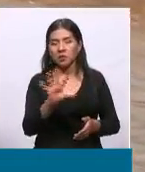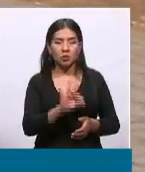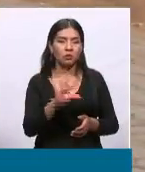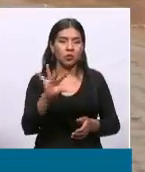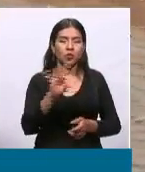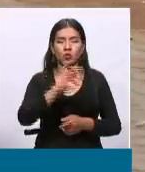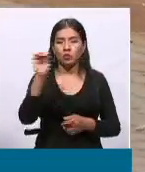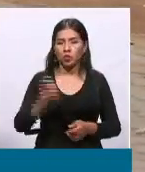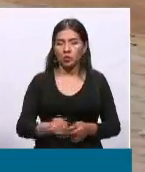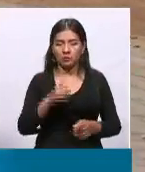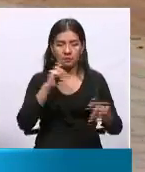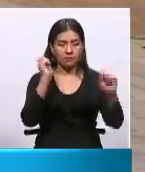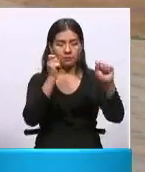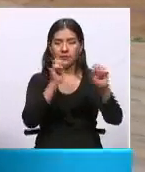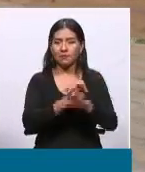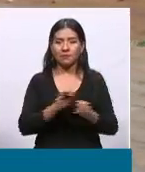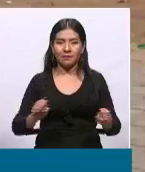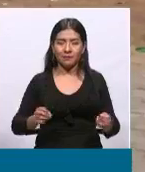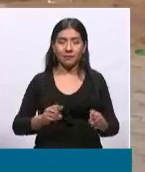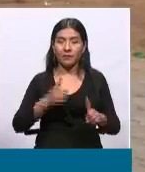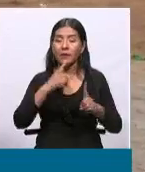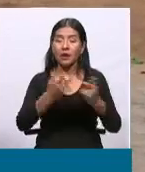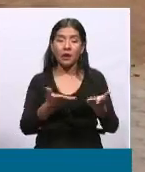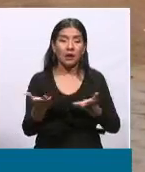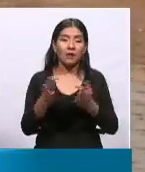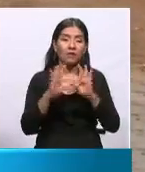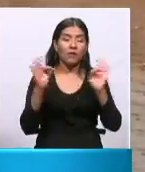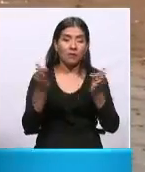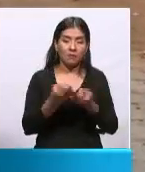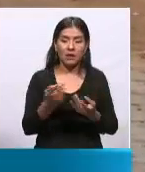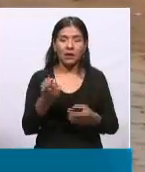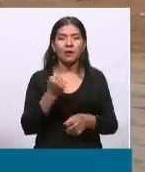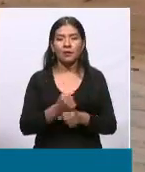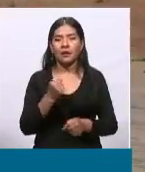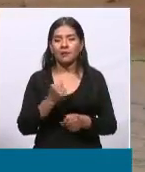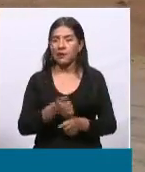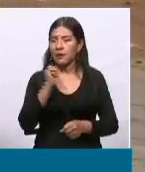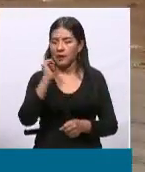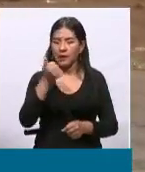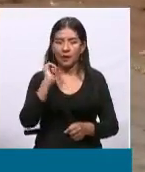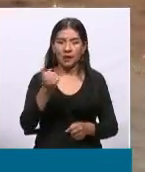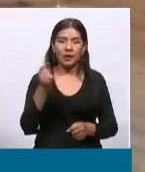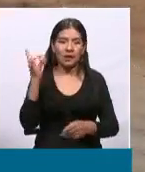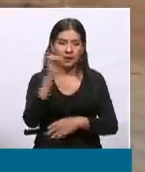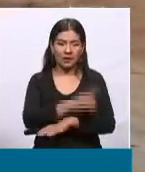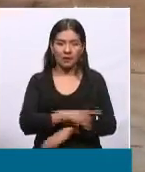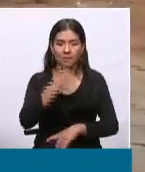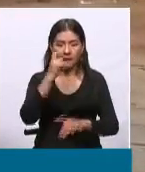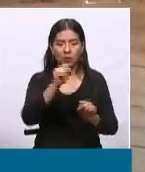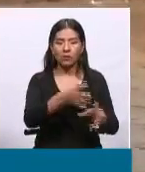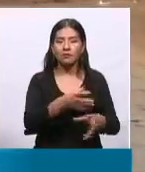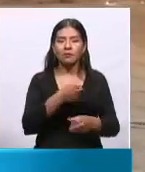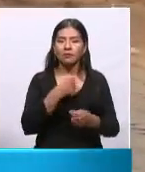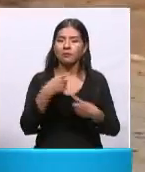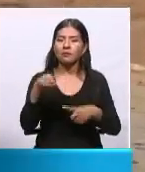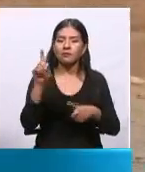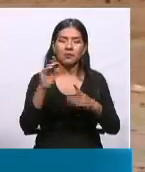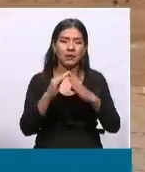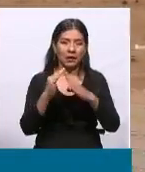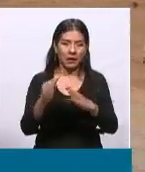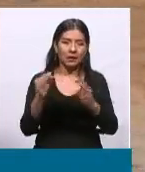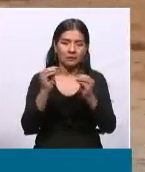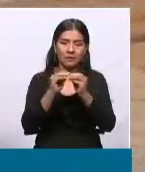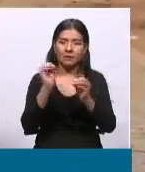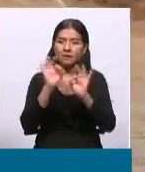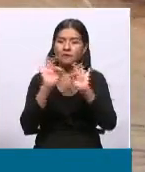95-98%. Estas son las familias que trabajan en el día a día para llevar el pan del día a la mesa de la